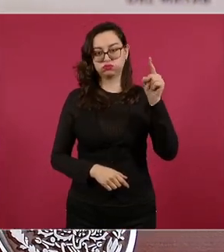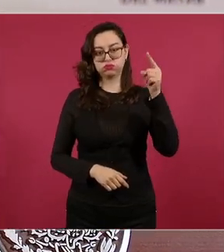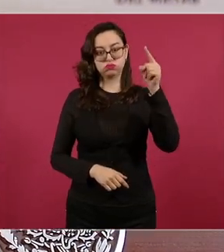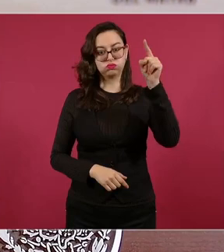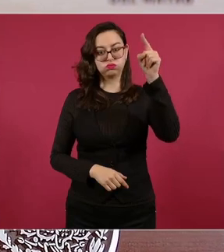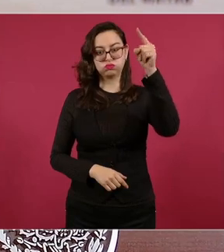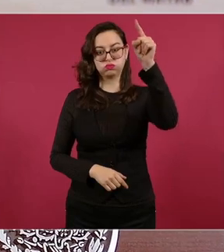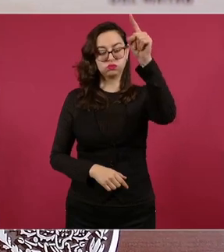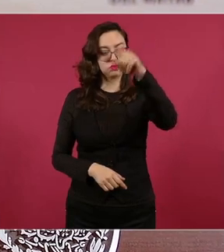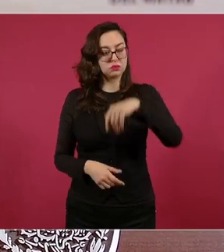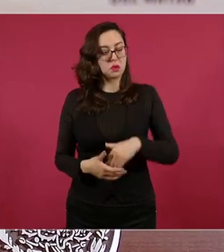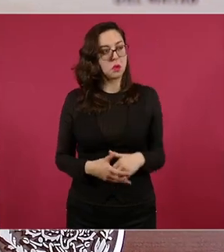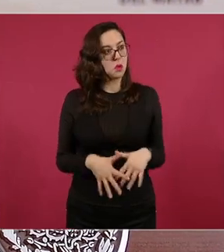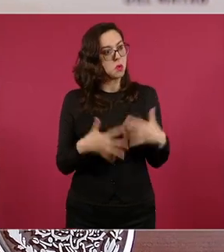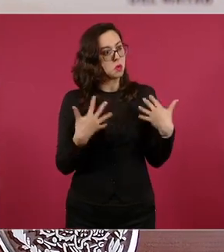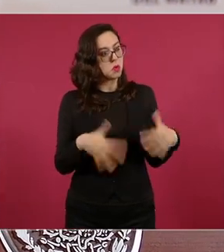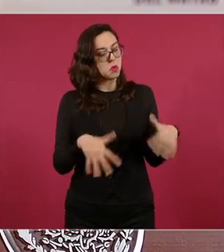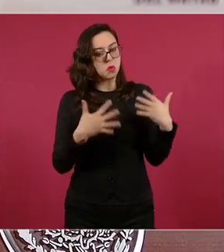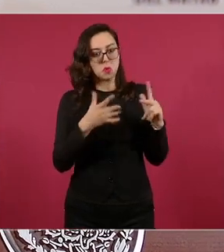el 80%,